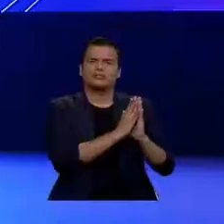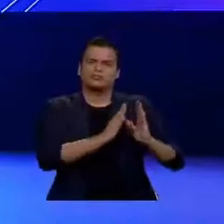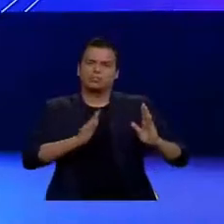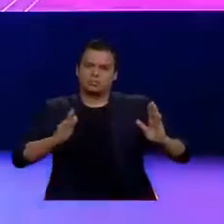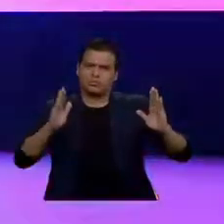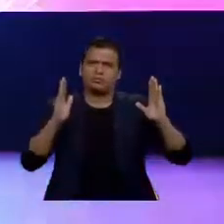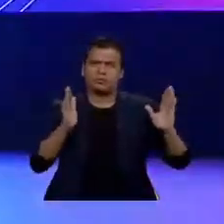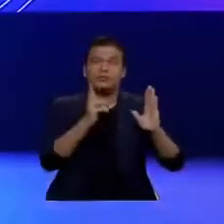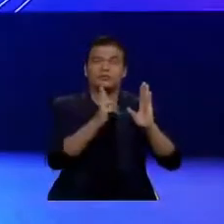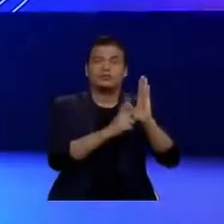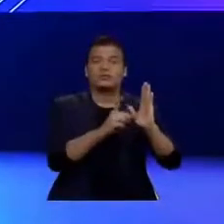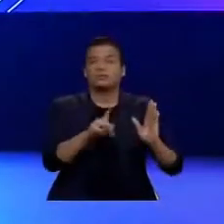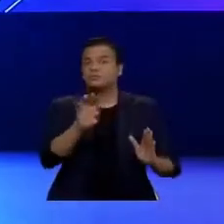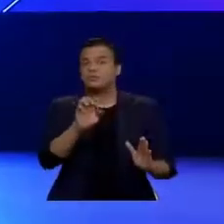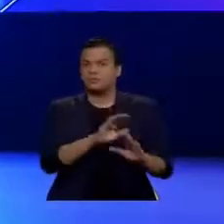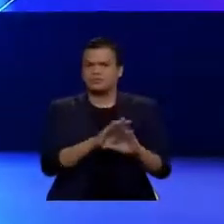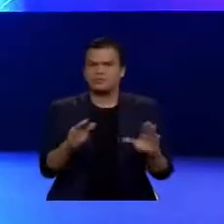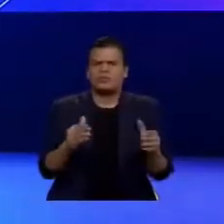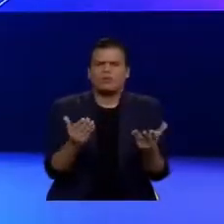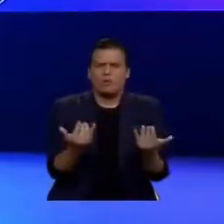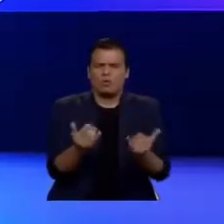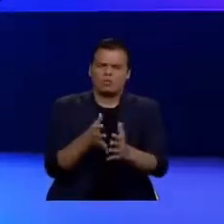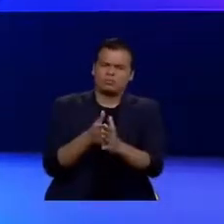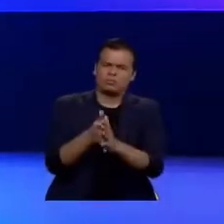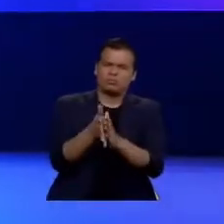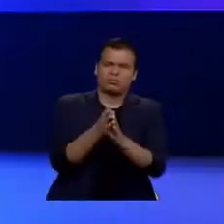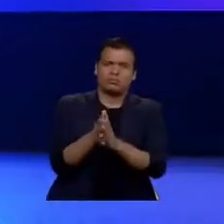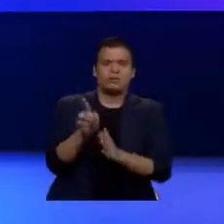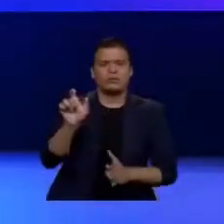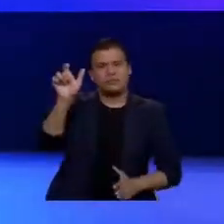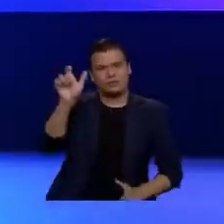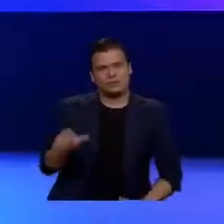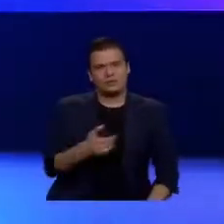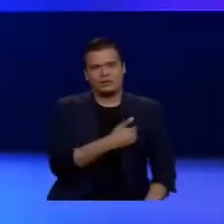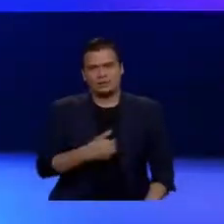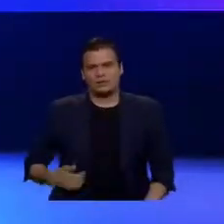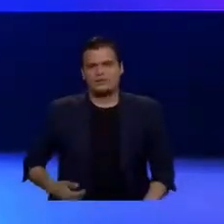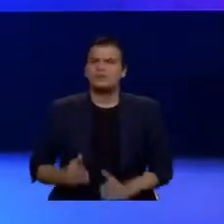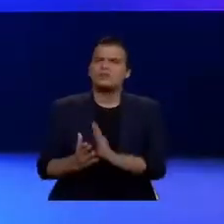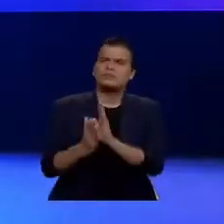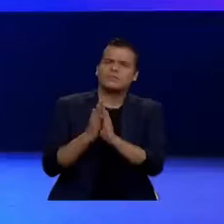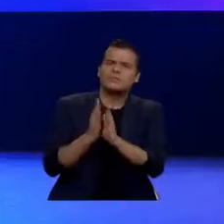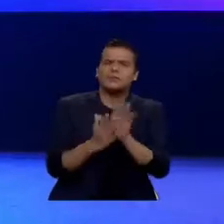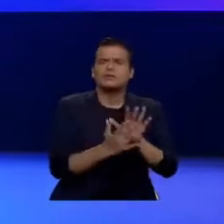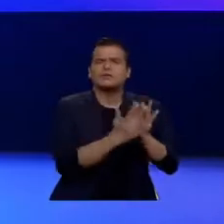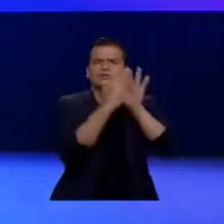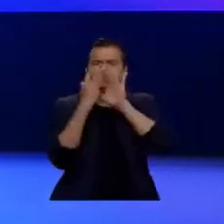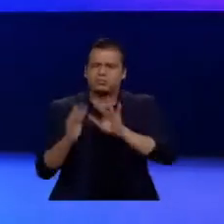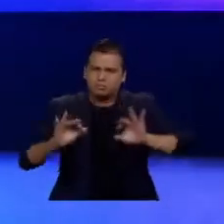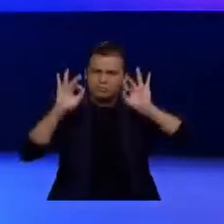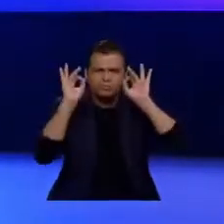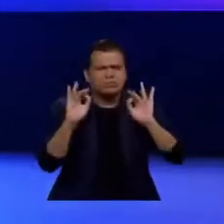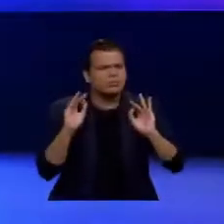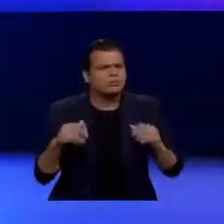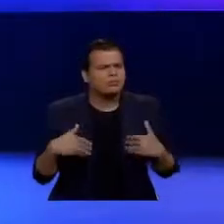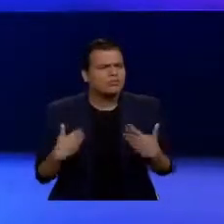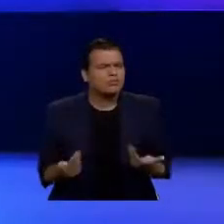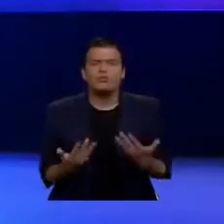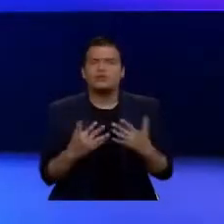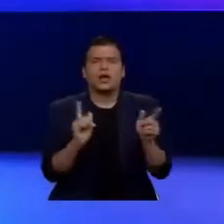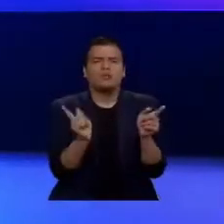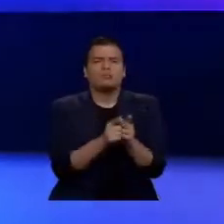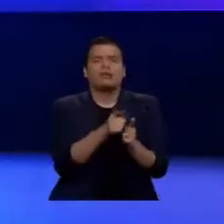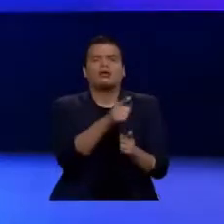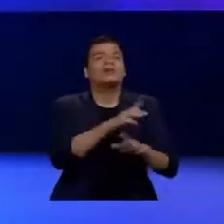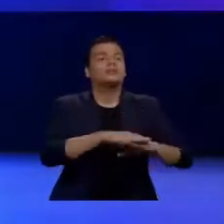a ver exactamente cómo, pero cuando el presidente decía conectar y conectar bien quiere decir que no es únicamente conectar, sino